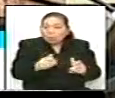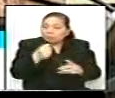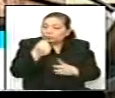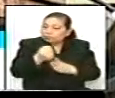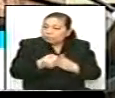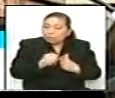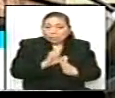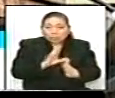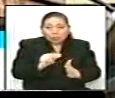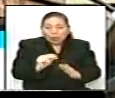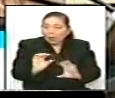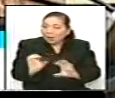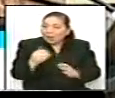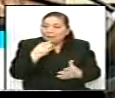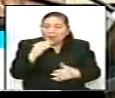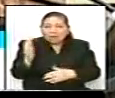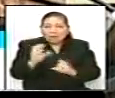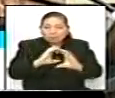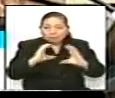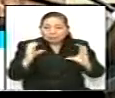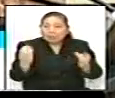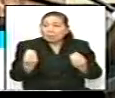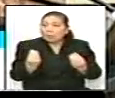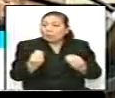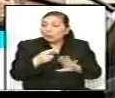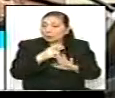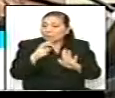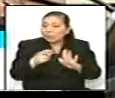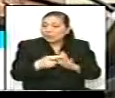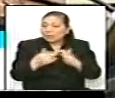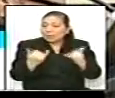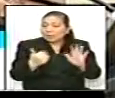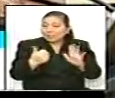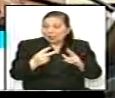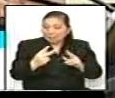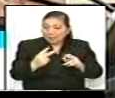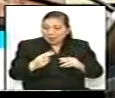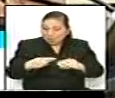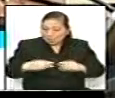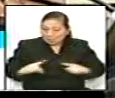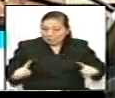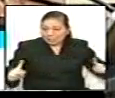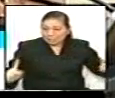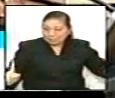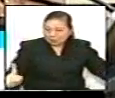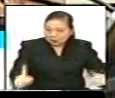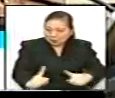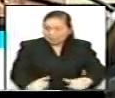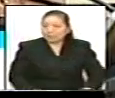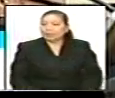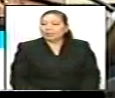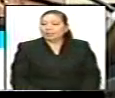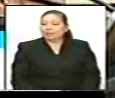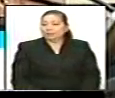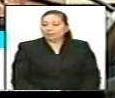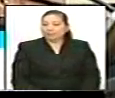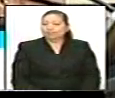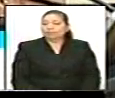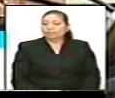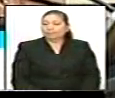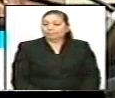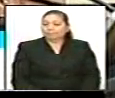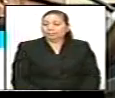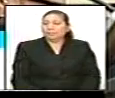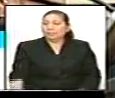luchábamos porque no se haga daño a la faja marginal, porque nuestro proyecto, este de 6 kilómetros, tiene una proyección a esa longitud,